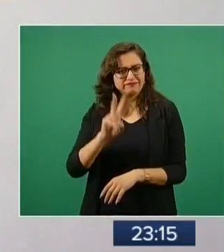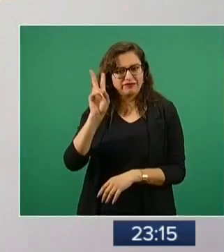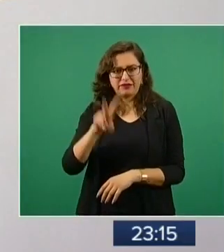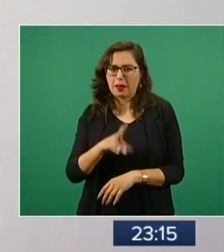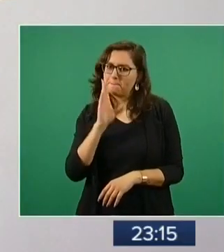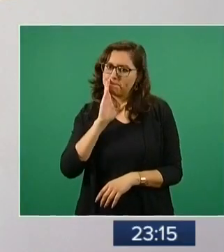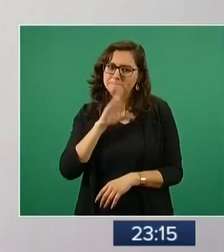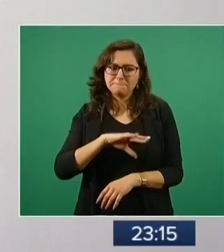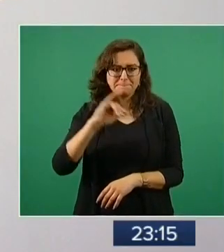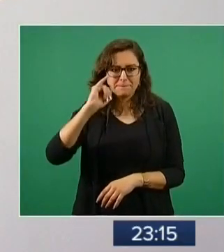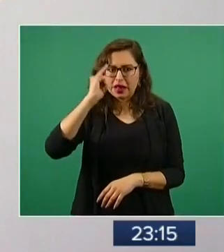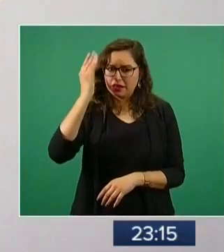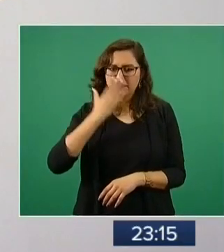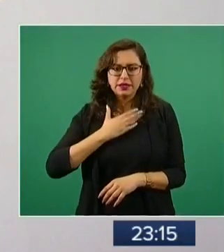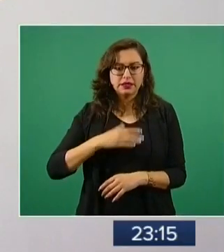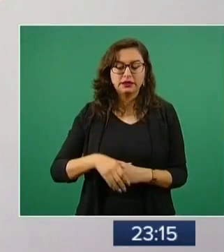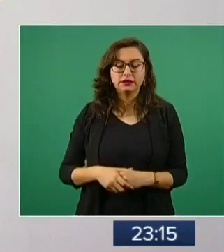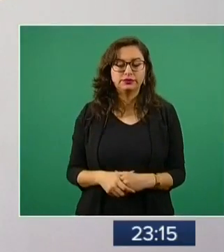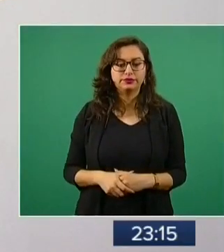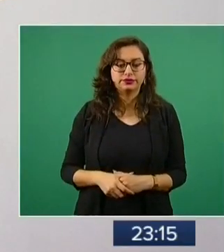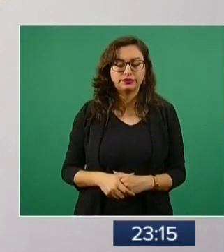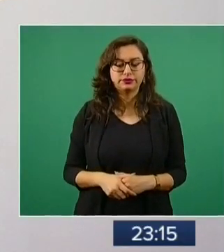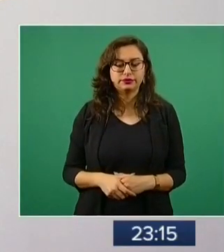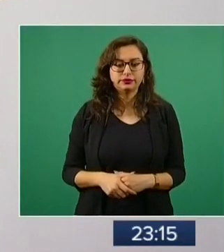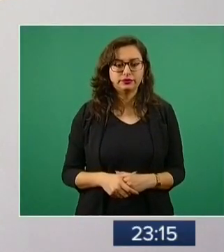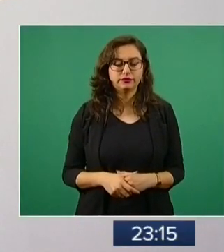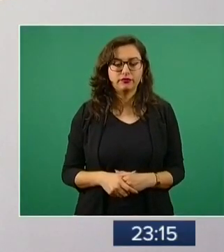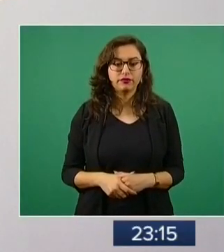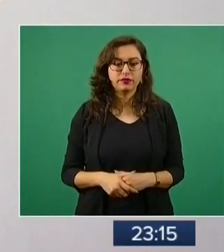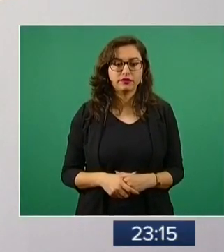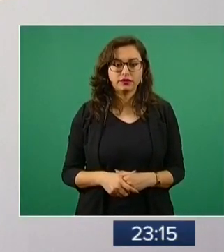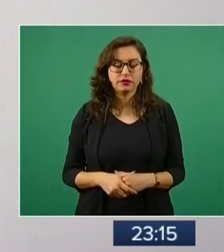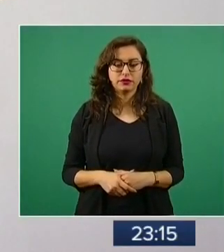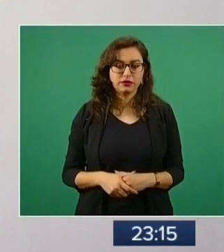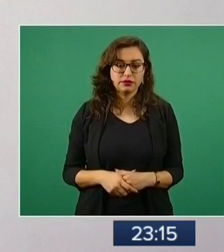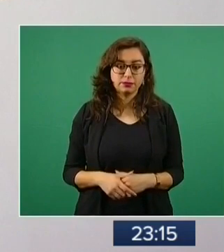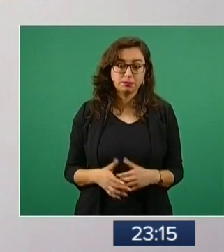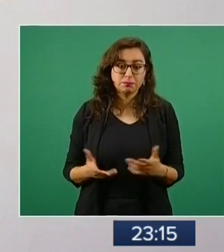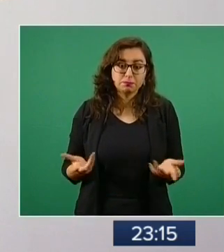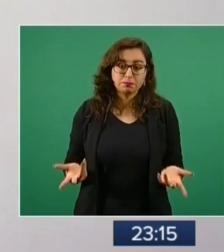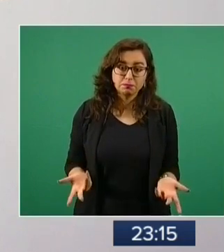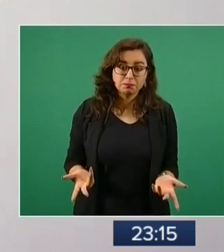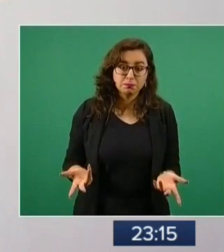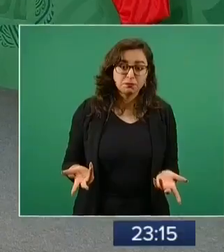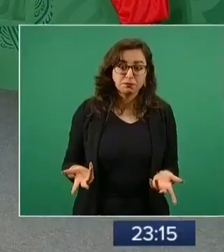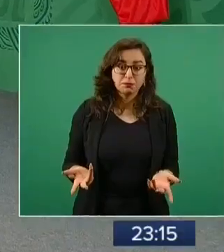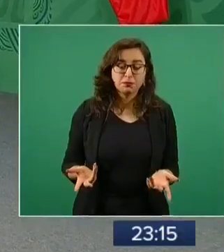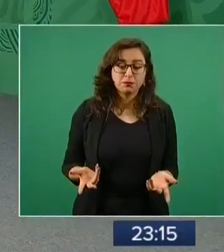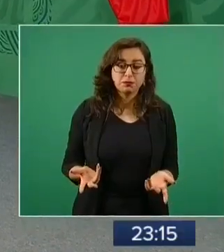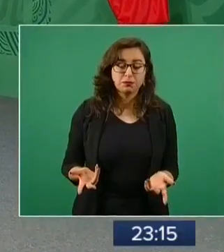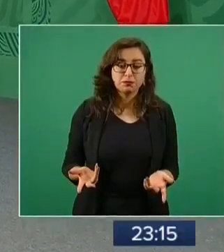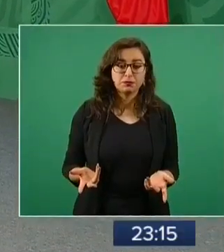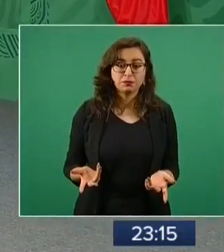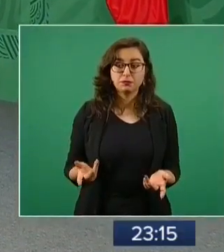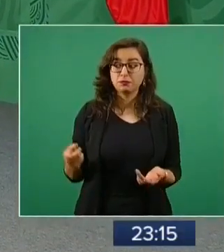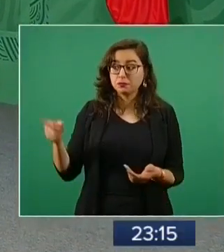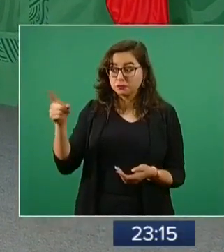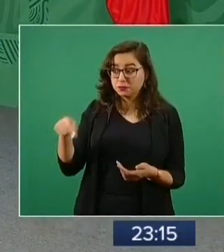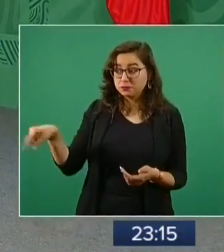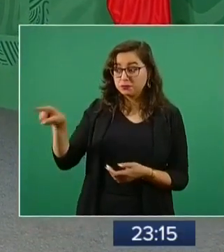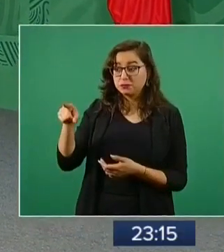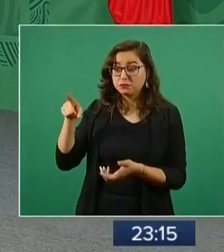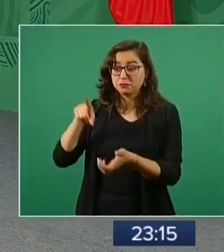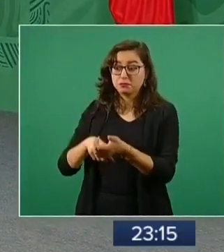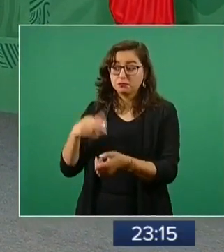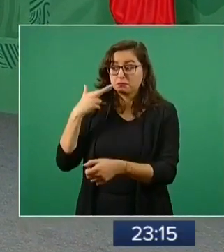a esa institución. Entonces, a los responsables de esa